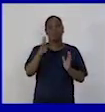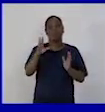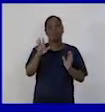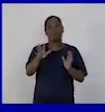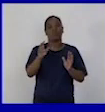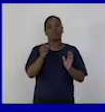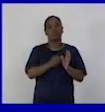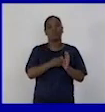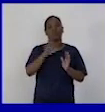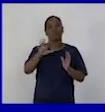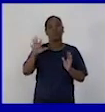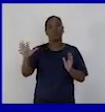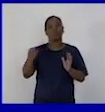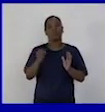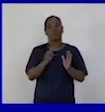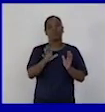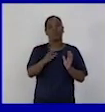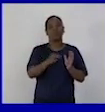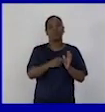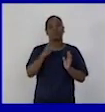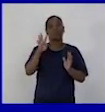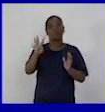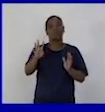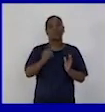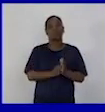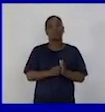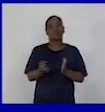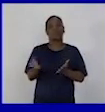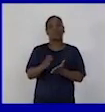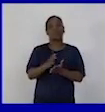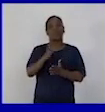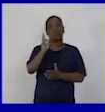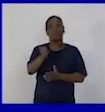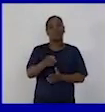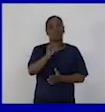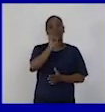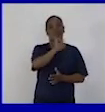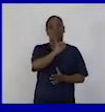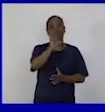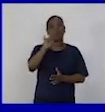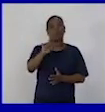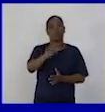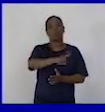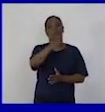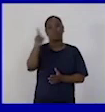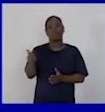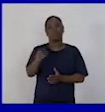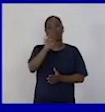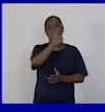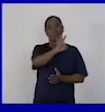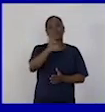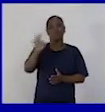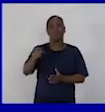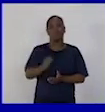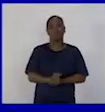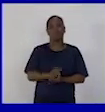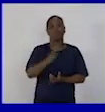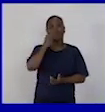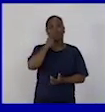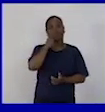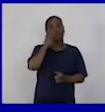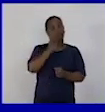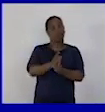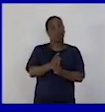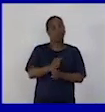y 5.5 del libro de texto desde la página 79 a la página 88. De ahí van a ver y